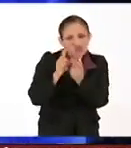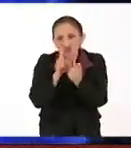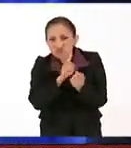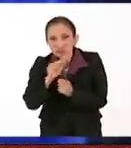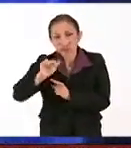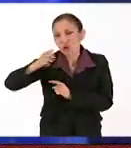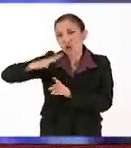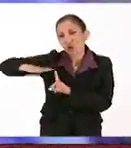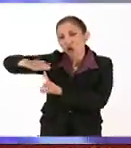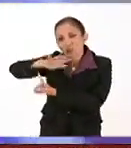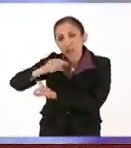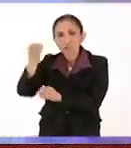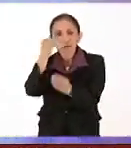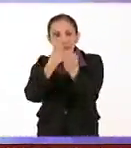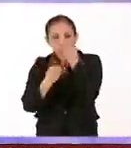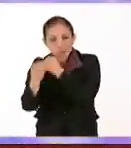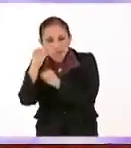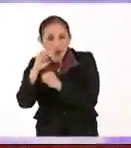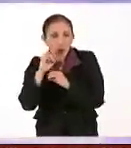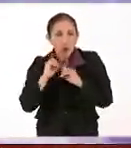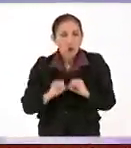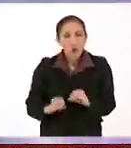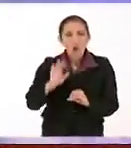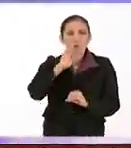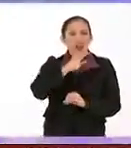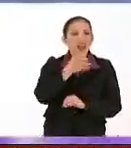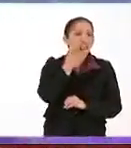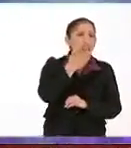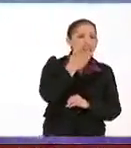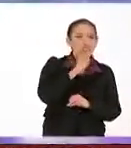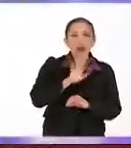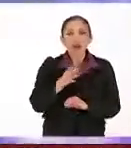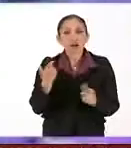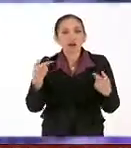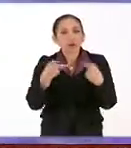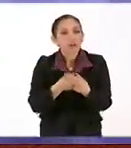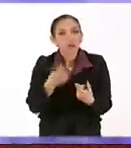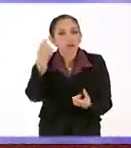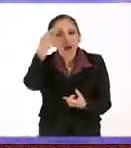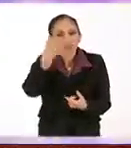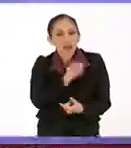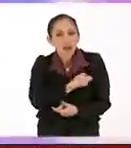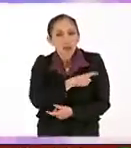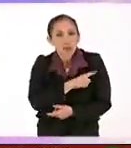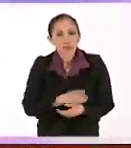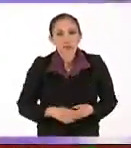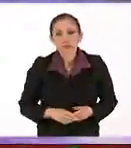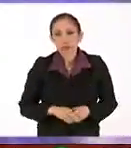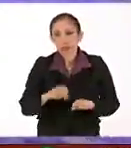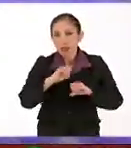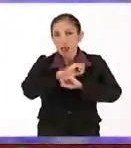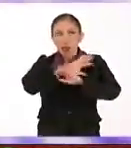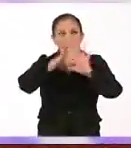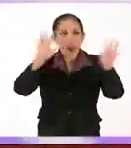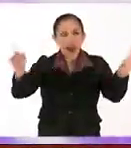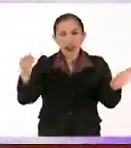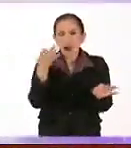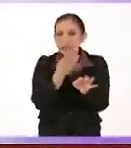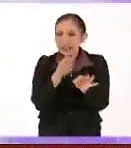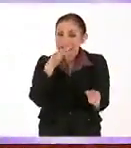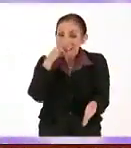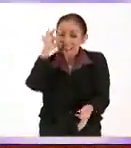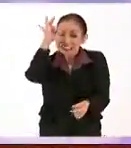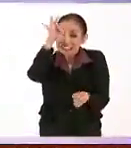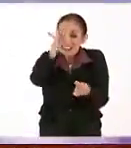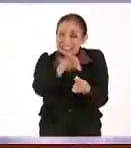ejemplo, factores como la alimentación o como los malos hábitos, ¿cómo influyen en la buena salud del cerebro? Por supuesto, acaba de darle al